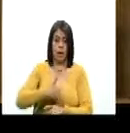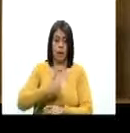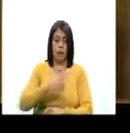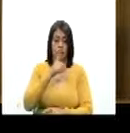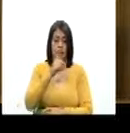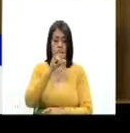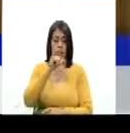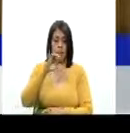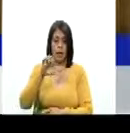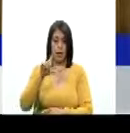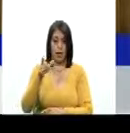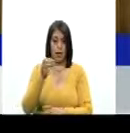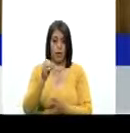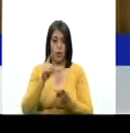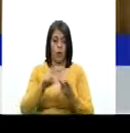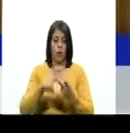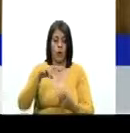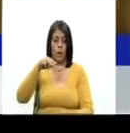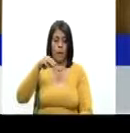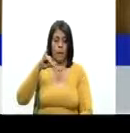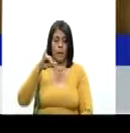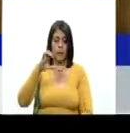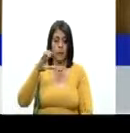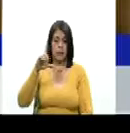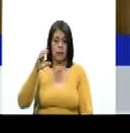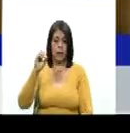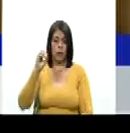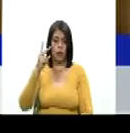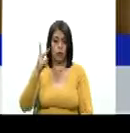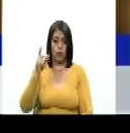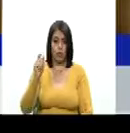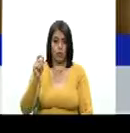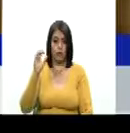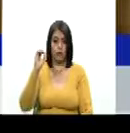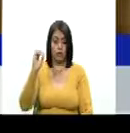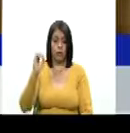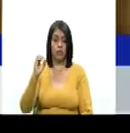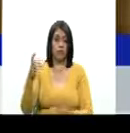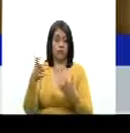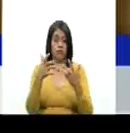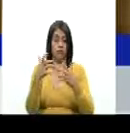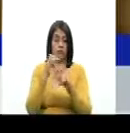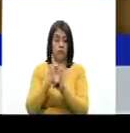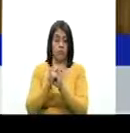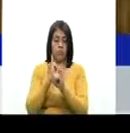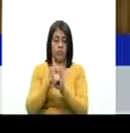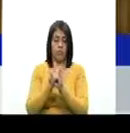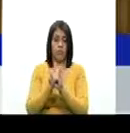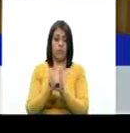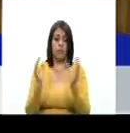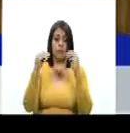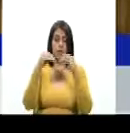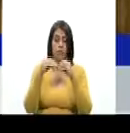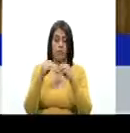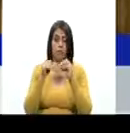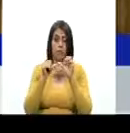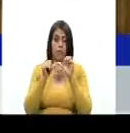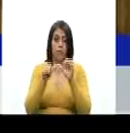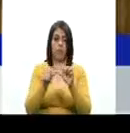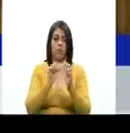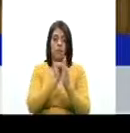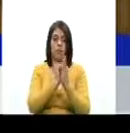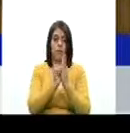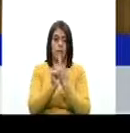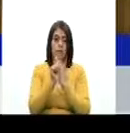conocido como Michelo 2.0, respecto a la batalla digital en redes sociales. De acuerdo con lo establecido en